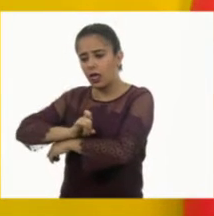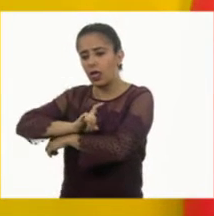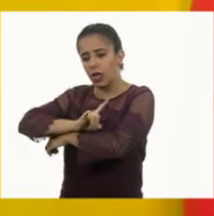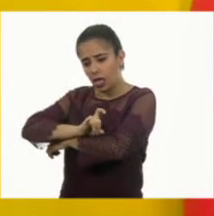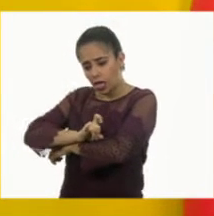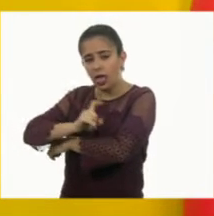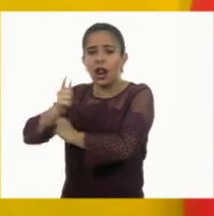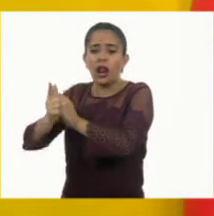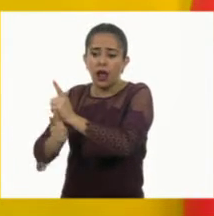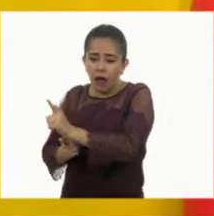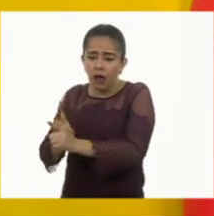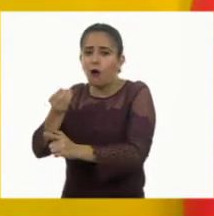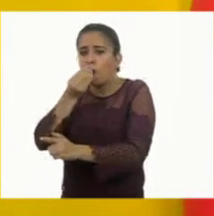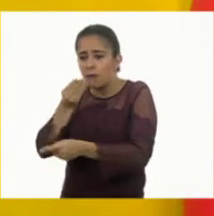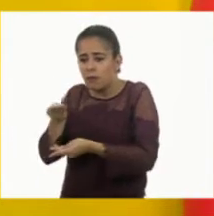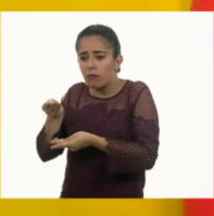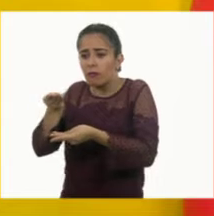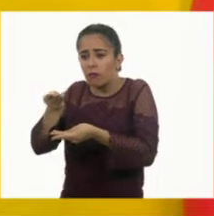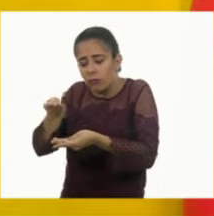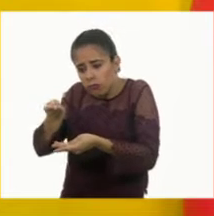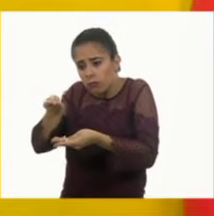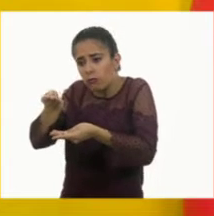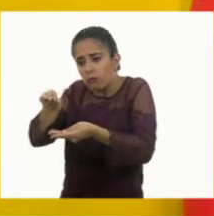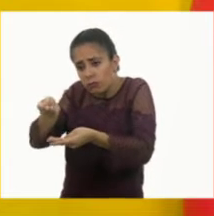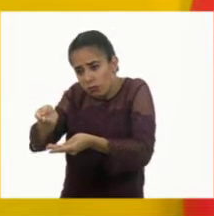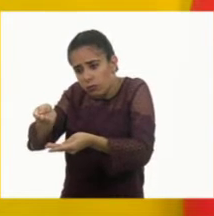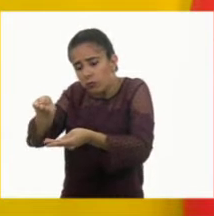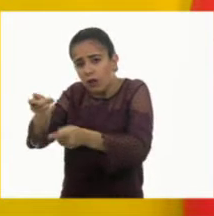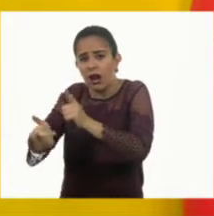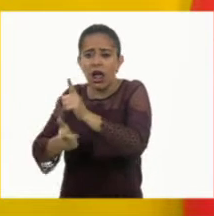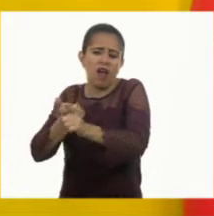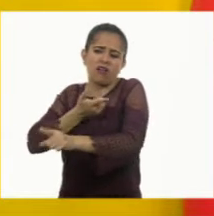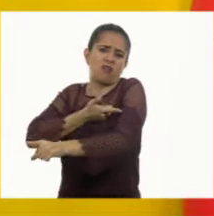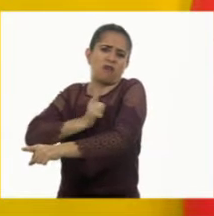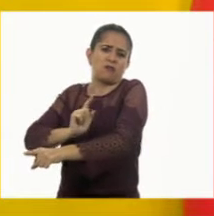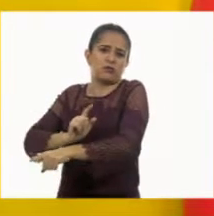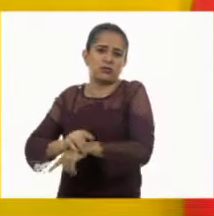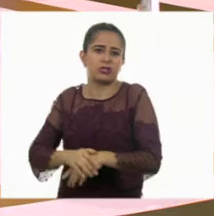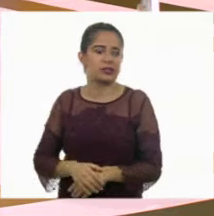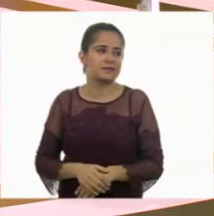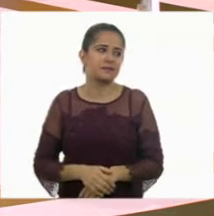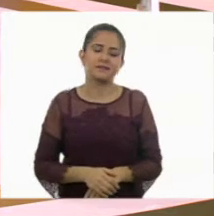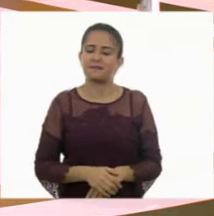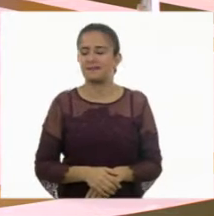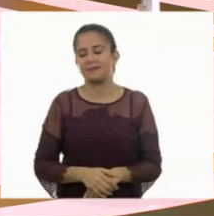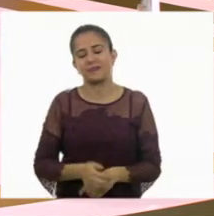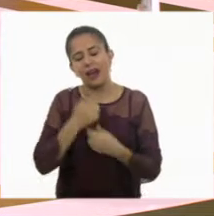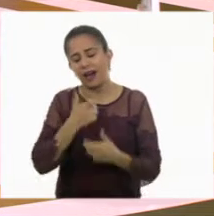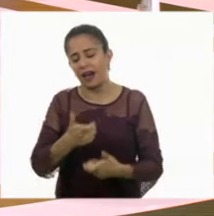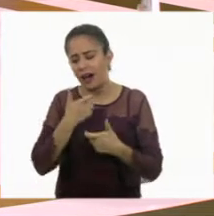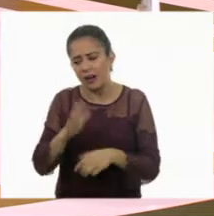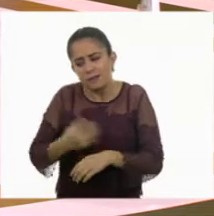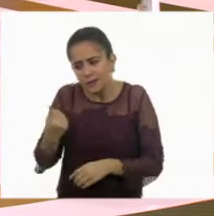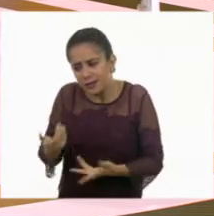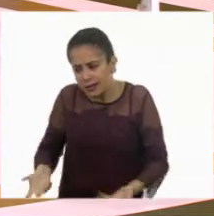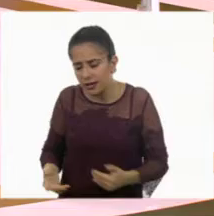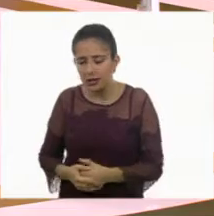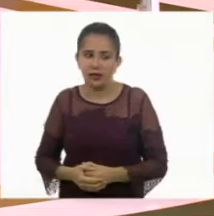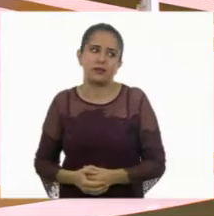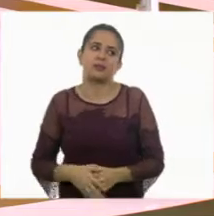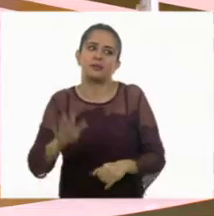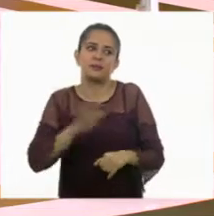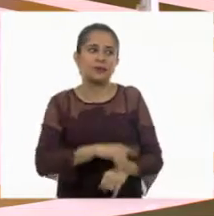lentos. Lo que pasa es que el día de hoy tenemos que saber cómo usar los signos de